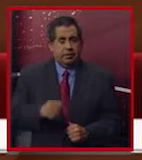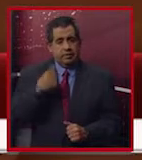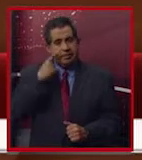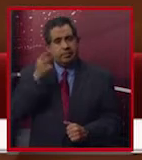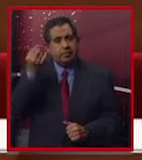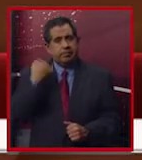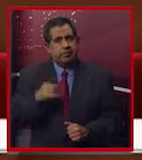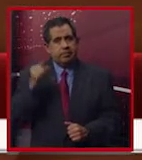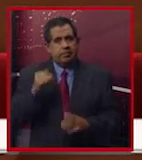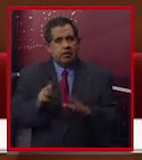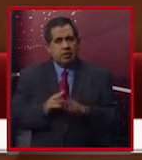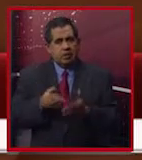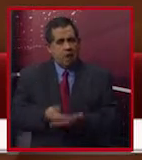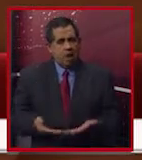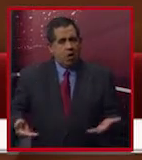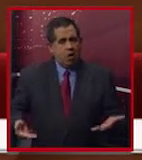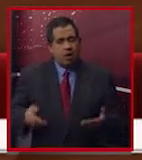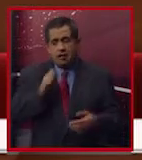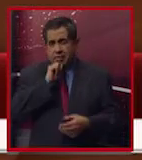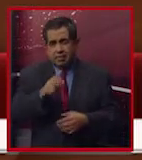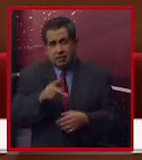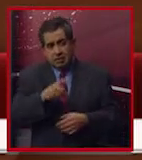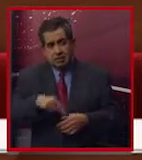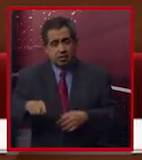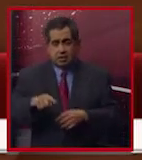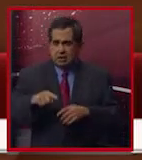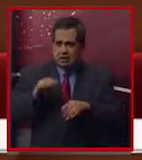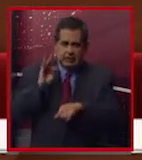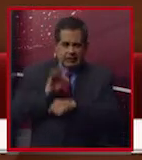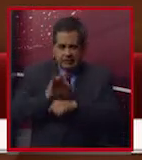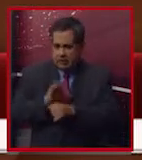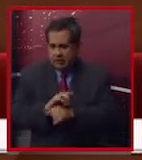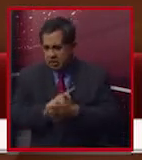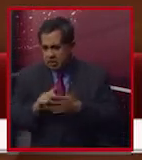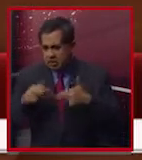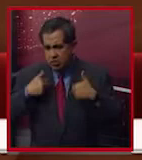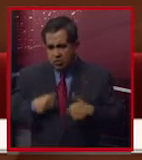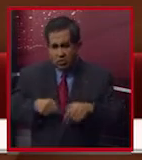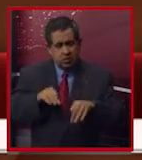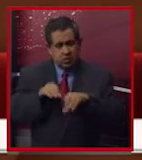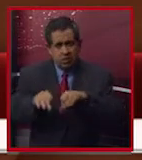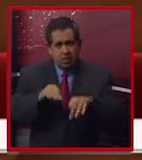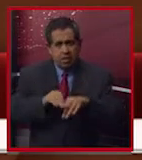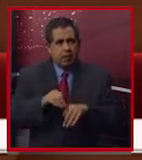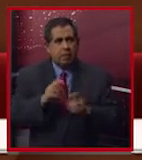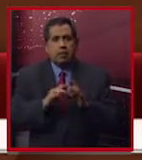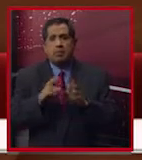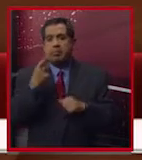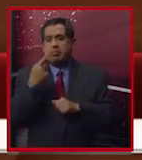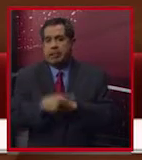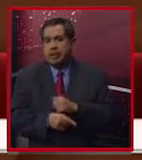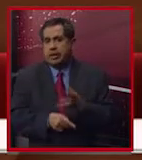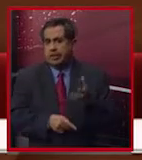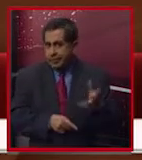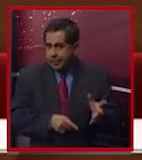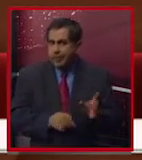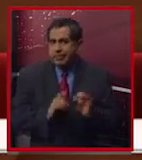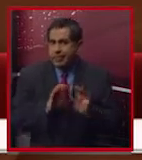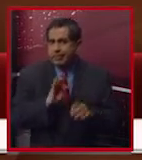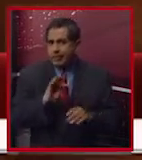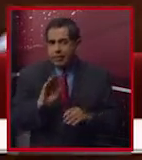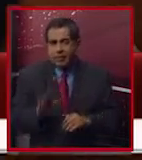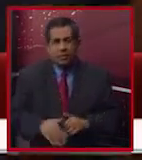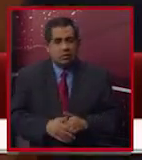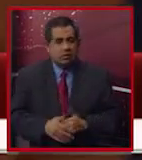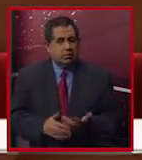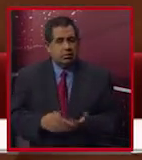paradójicamente, actualmente también peligran quienes dedican su vida a trabajar por hacer realidad los derechos humanos,